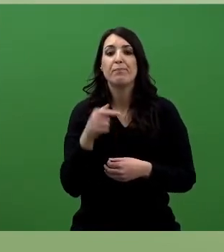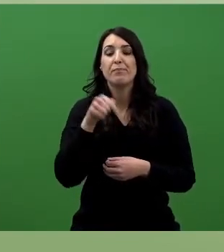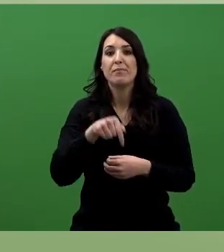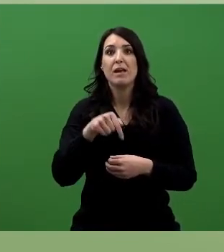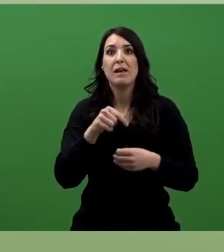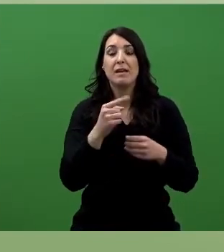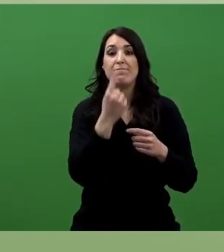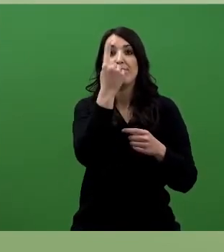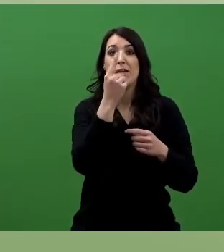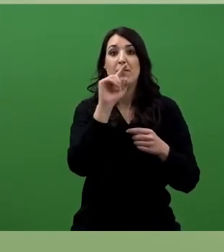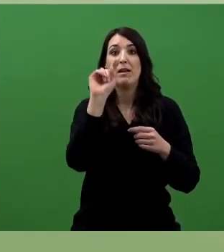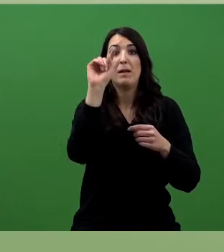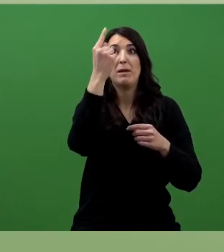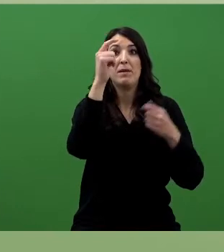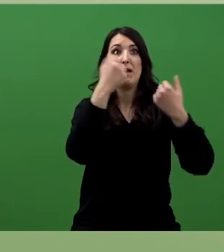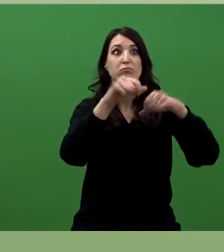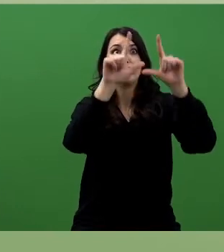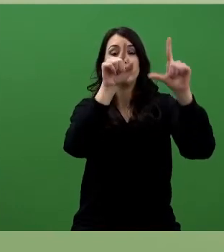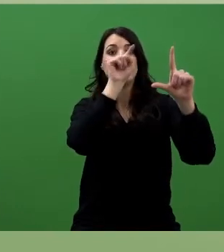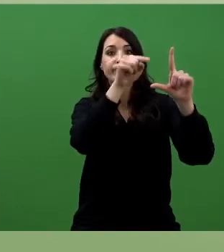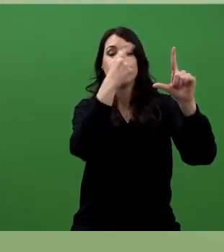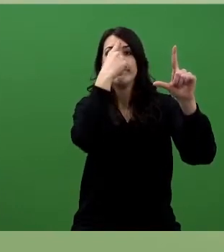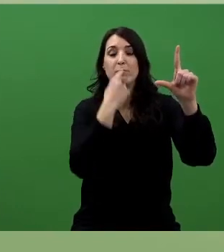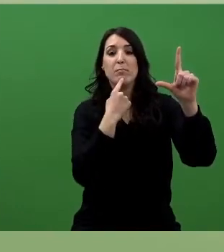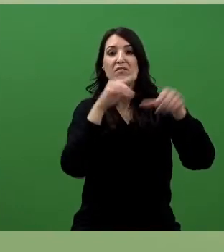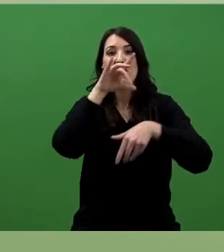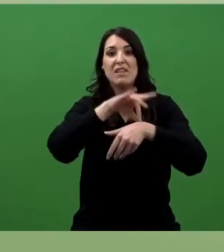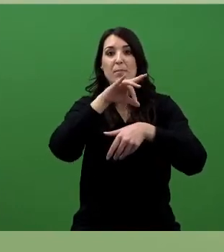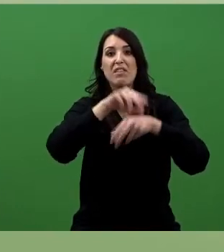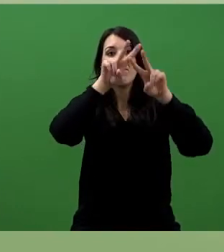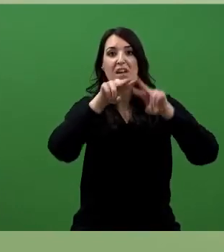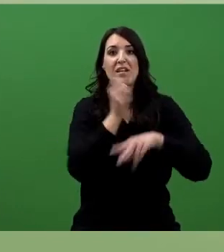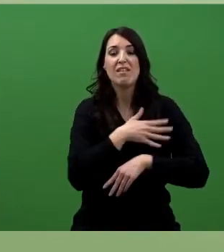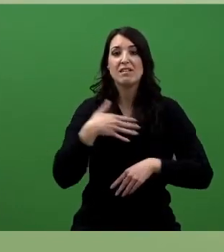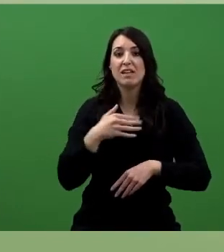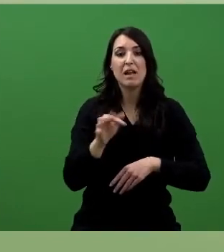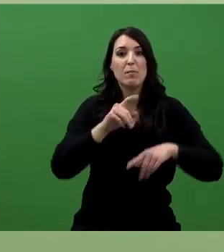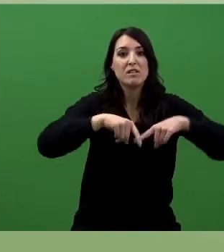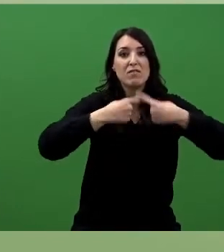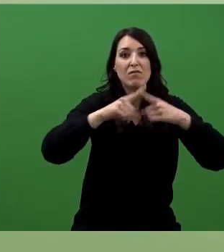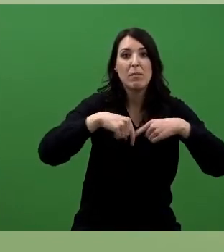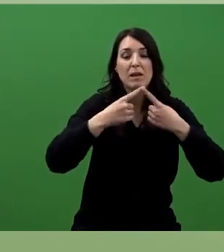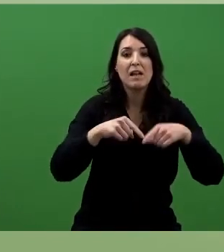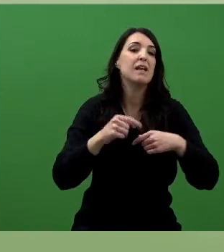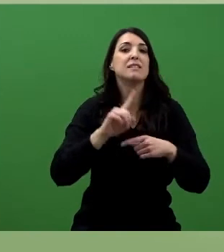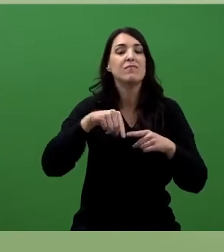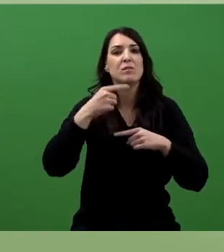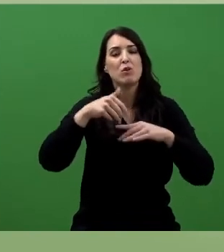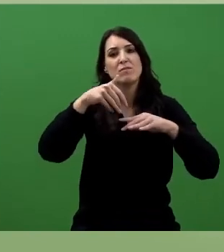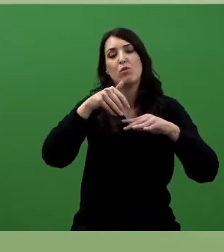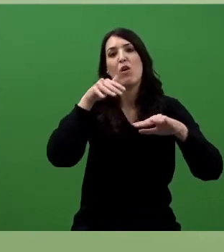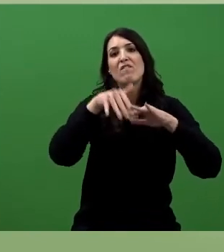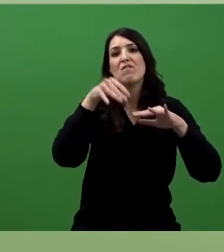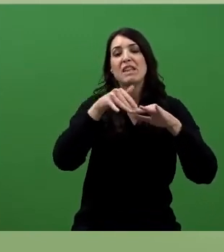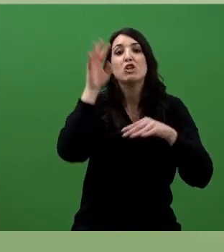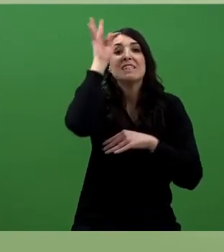aquí arriba, en la primera ventanita, el paciente o pacientes que se quieren analizarlo o los familiares, se indican una serie de filtros, de